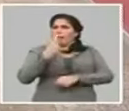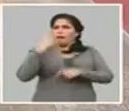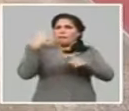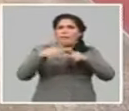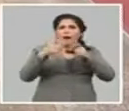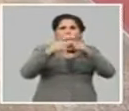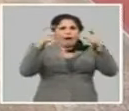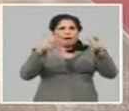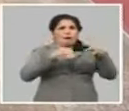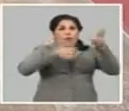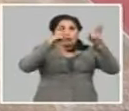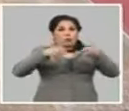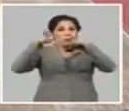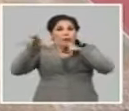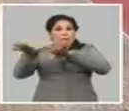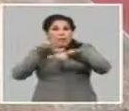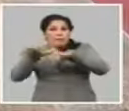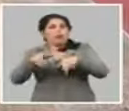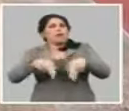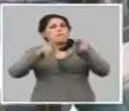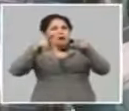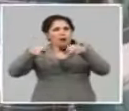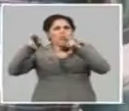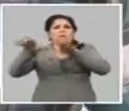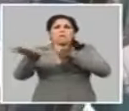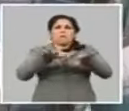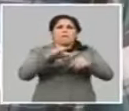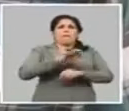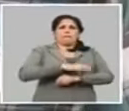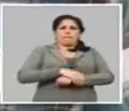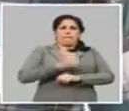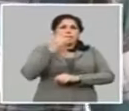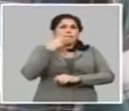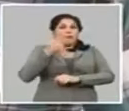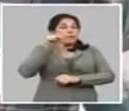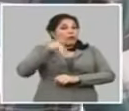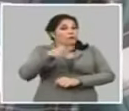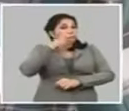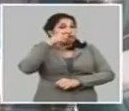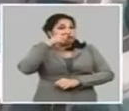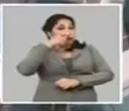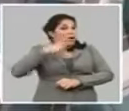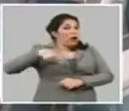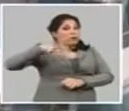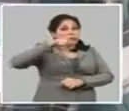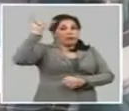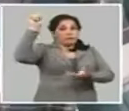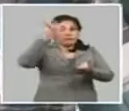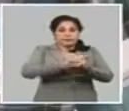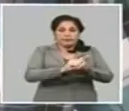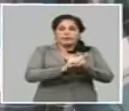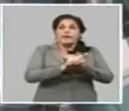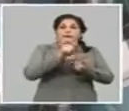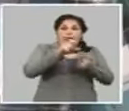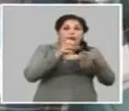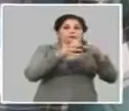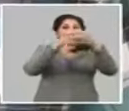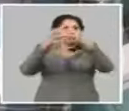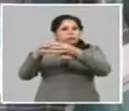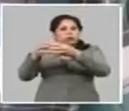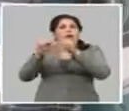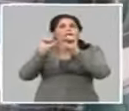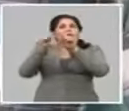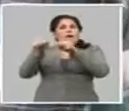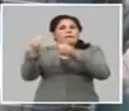incrementando progresivamente esos centros de recepción donde vamos a tener vigilancia a todo el viajero que llega a la provincia que va a ser